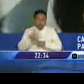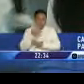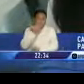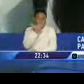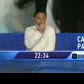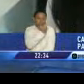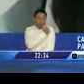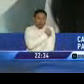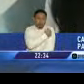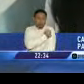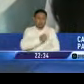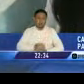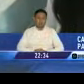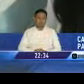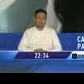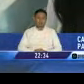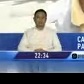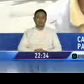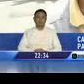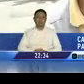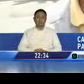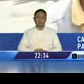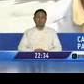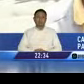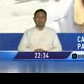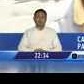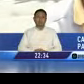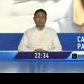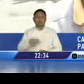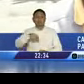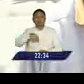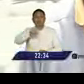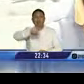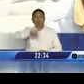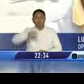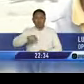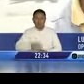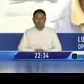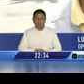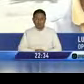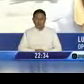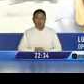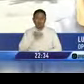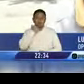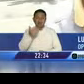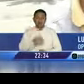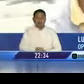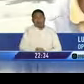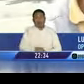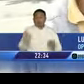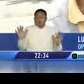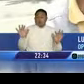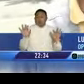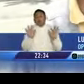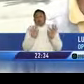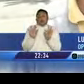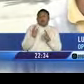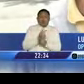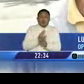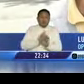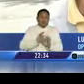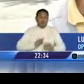de vacunación con las dosis de refuerzo. Porque todavía hay gente irresponsable que se amontona, no se